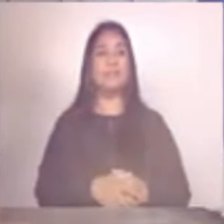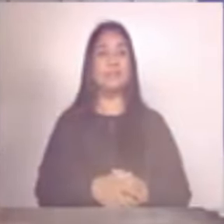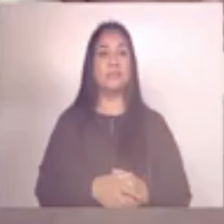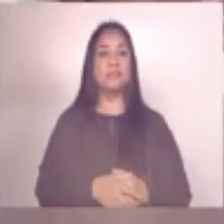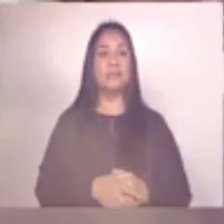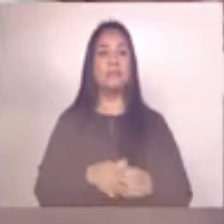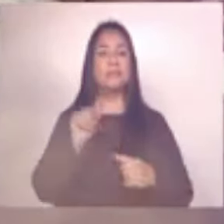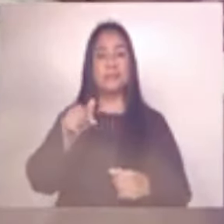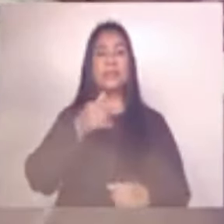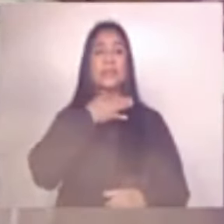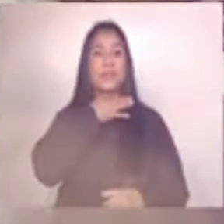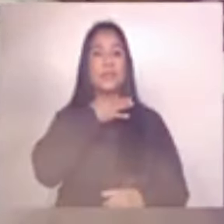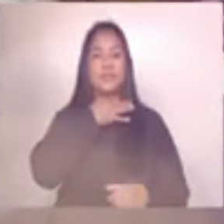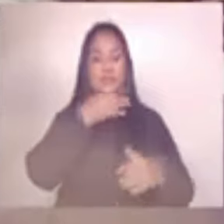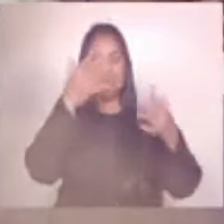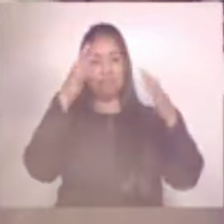Es un gusto.